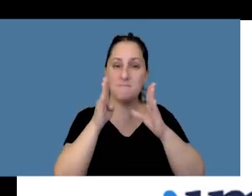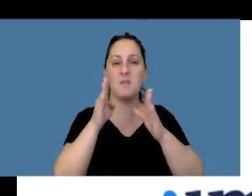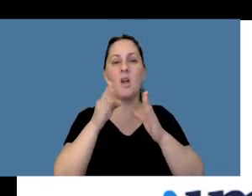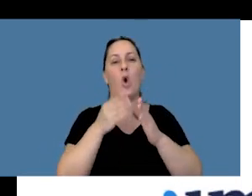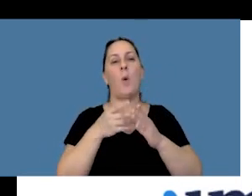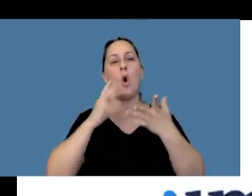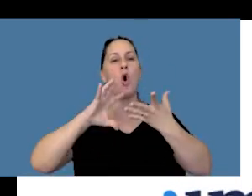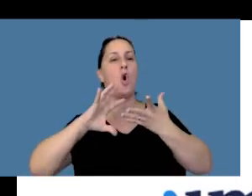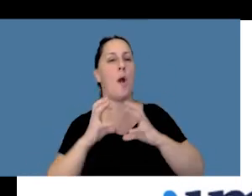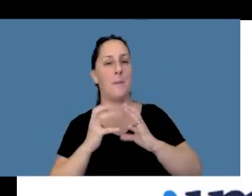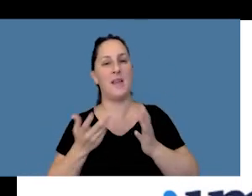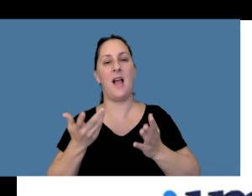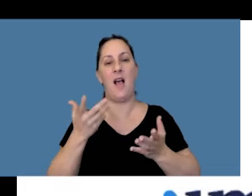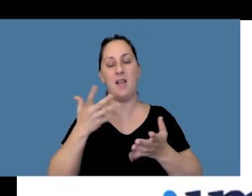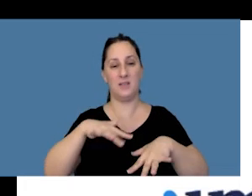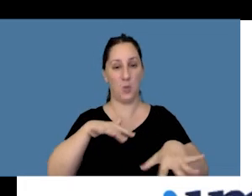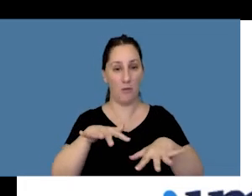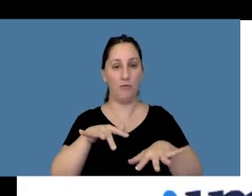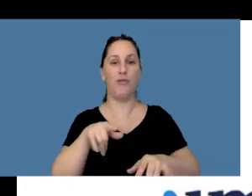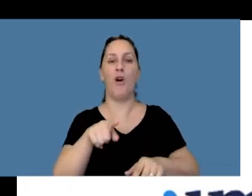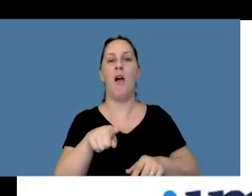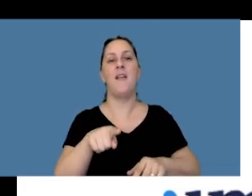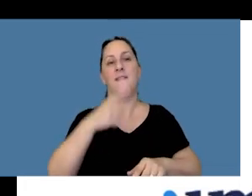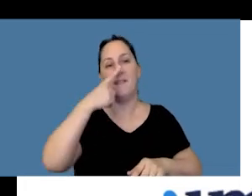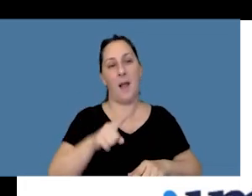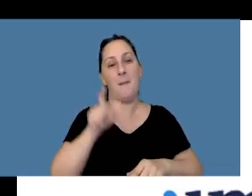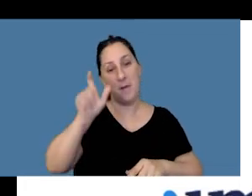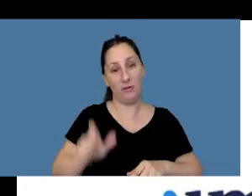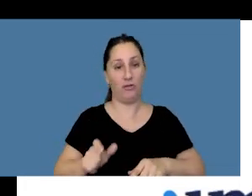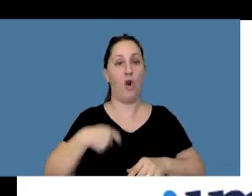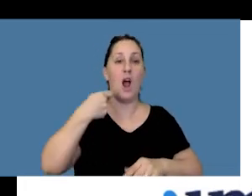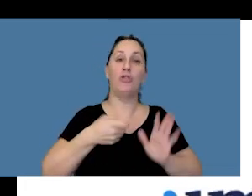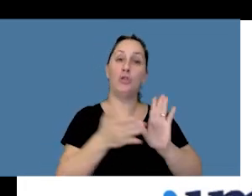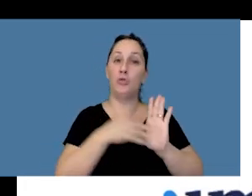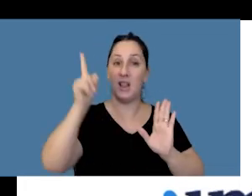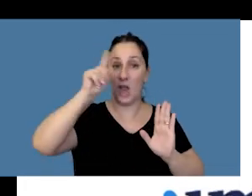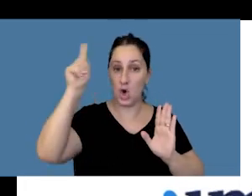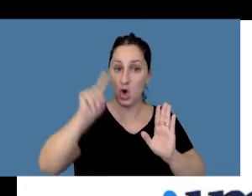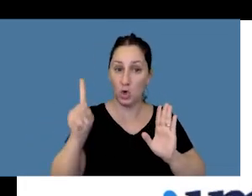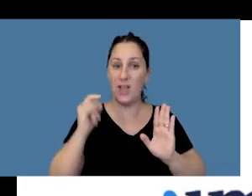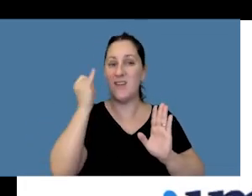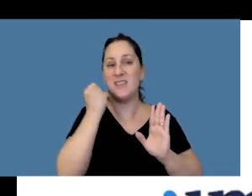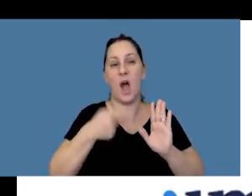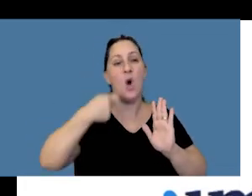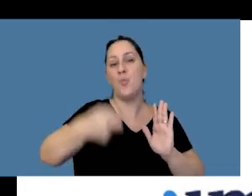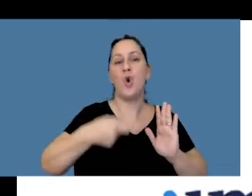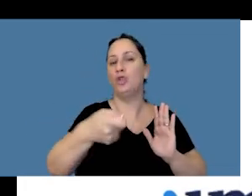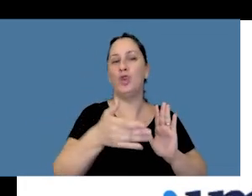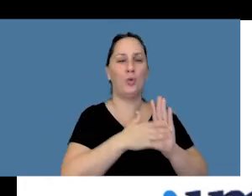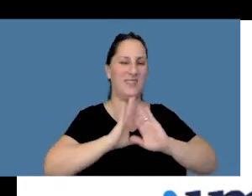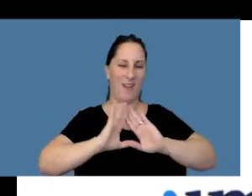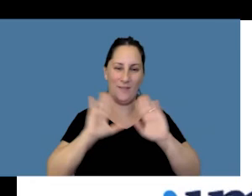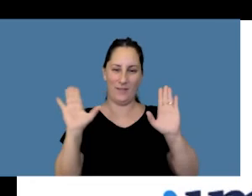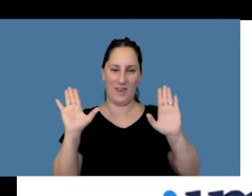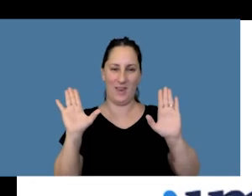reafectación, porque final y fatalmente acá el contribuyente, aunque no lo supiera, ya no era monotributista, quedaría,